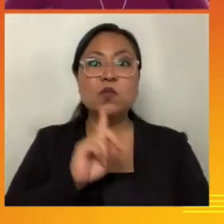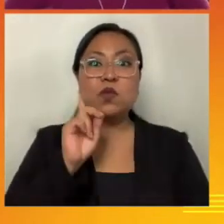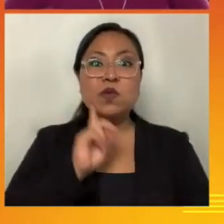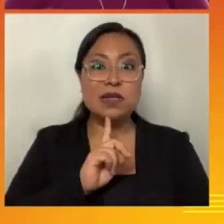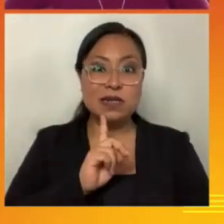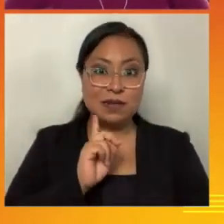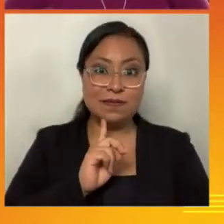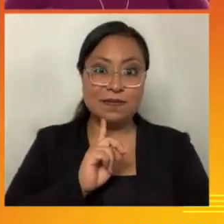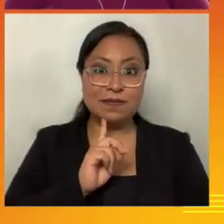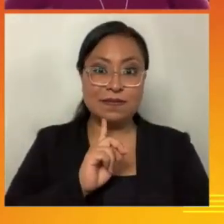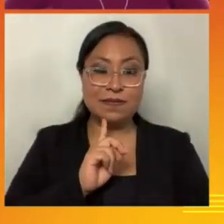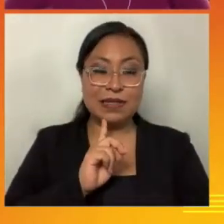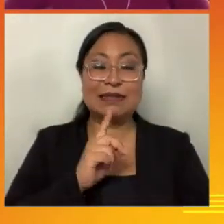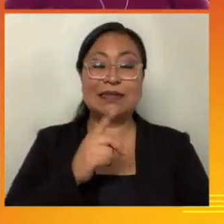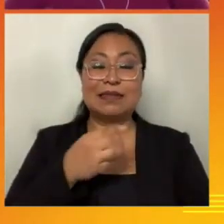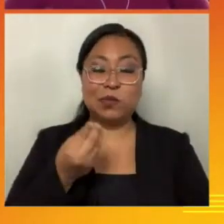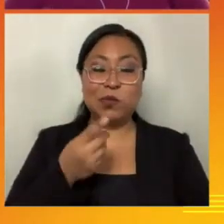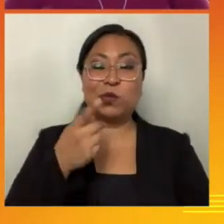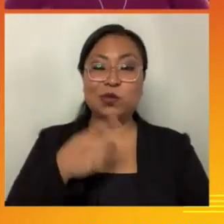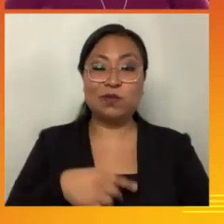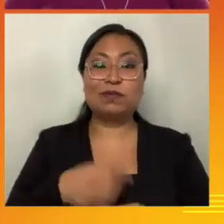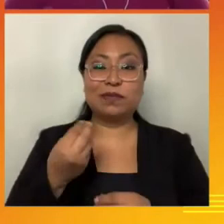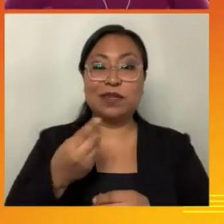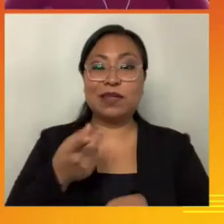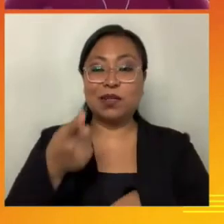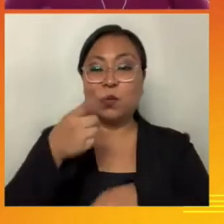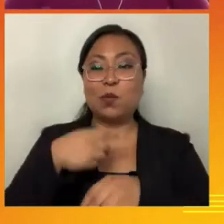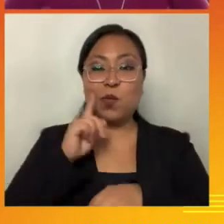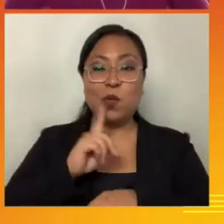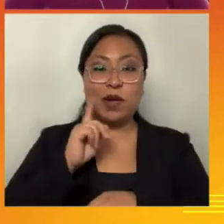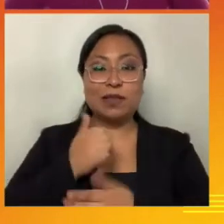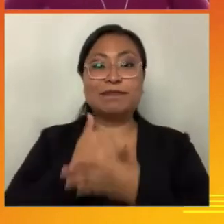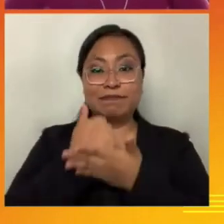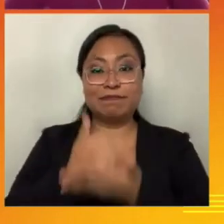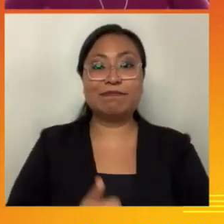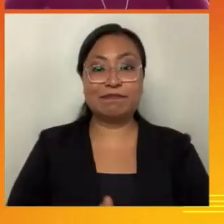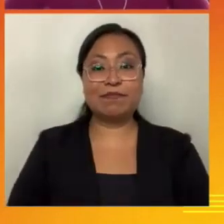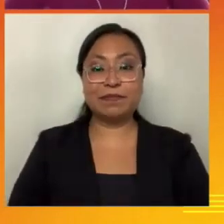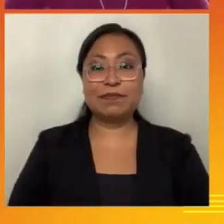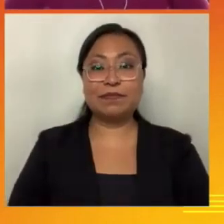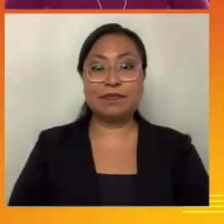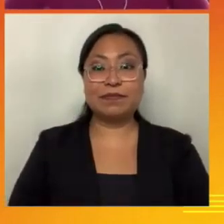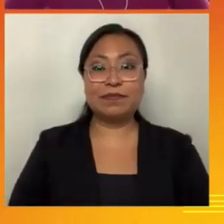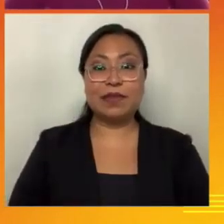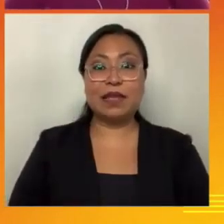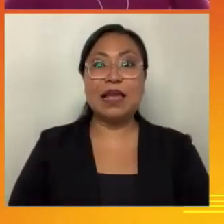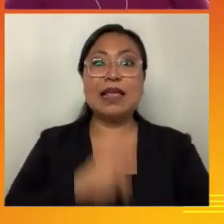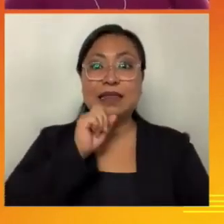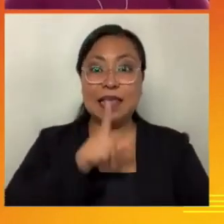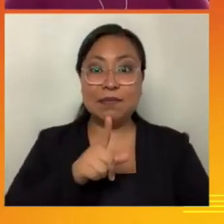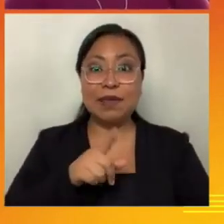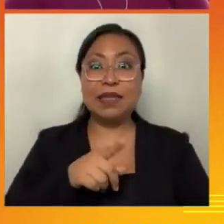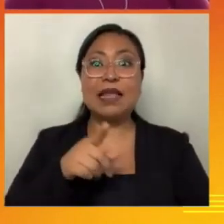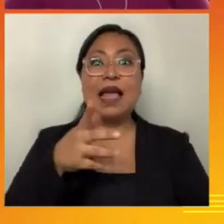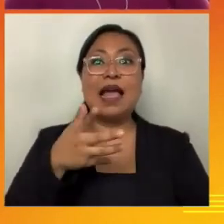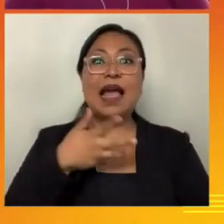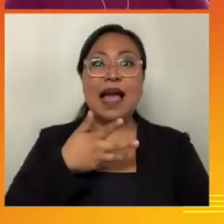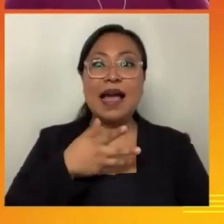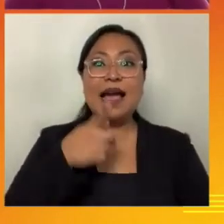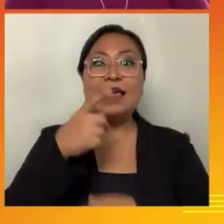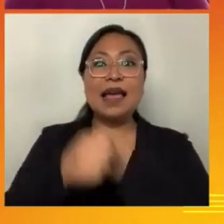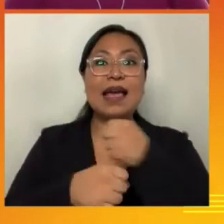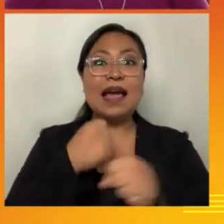pues es muy alto, ¿no? Son mujeres el 78%, y también la mayoría de estas mujeres pues son de la generación